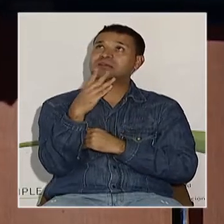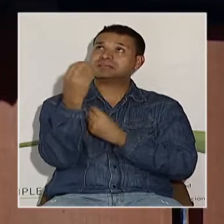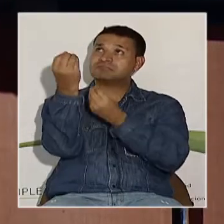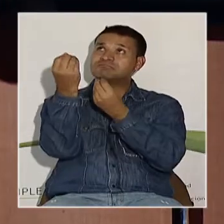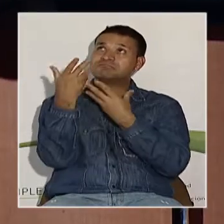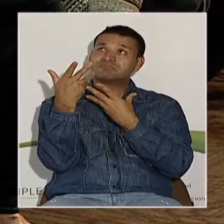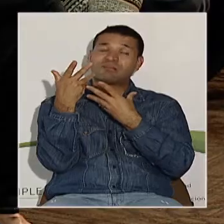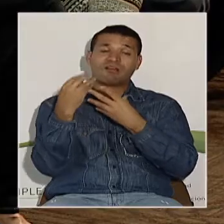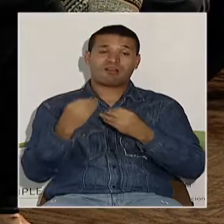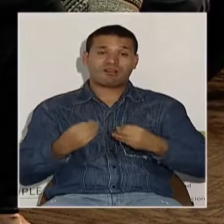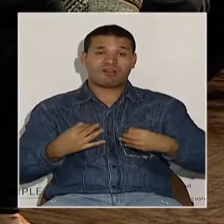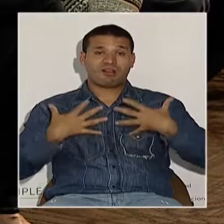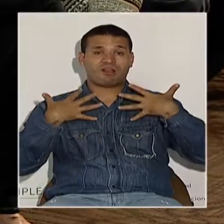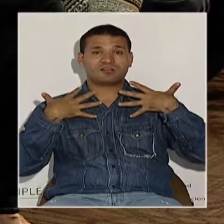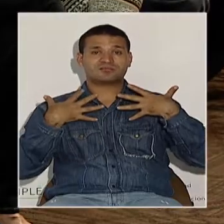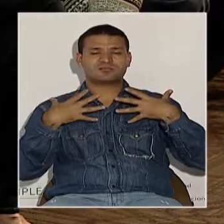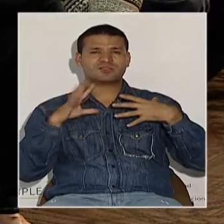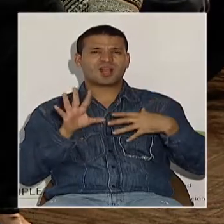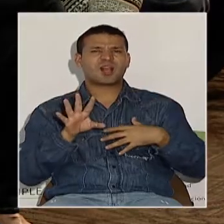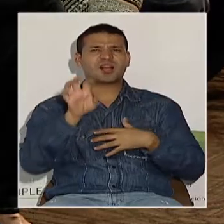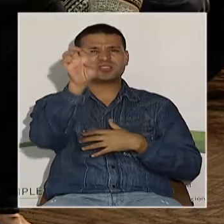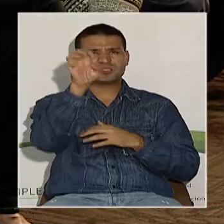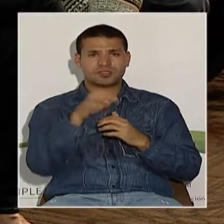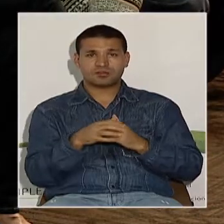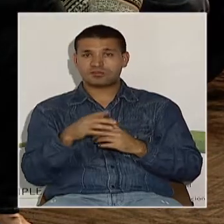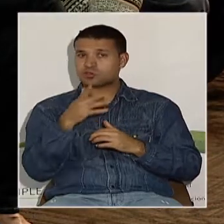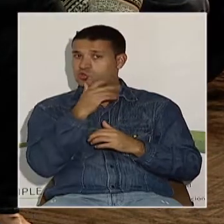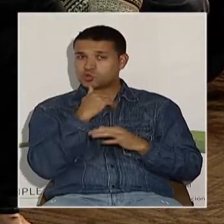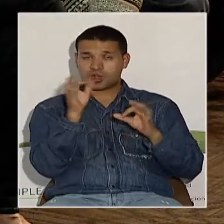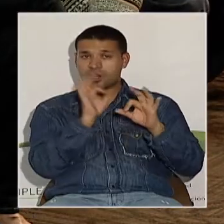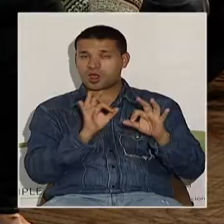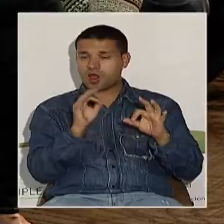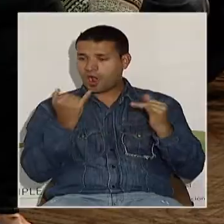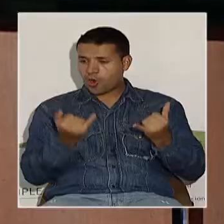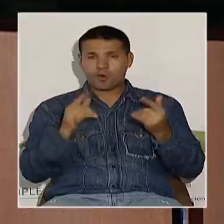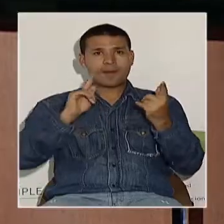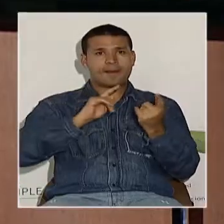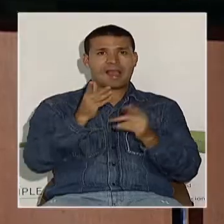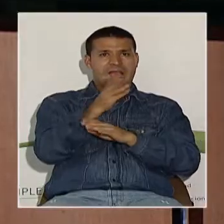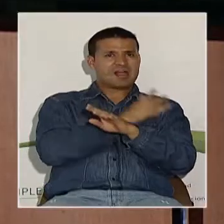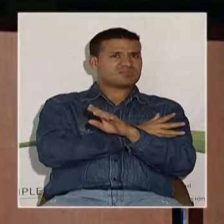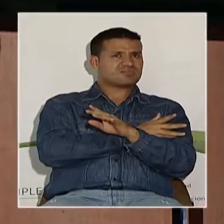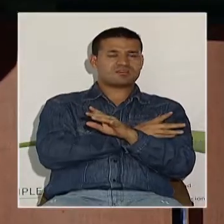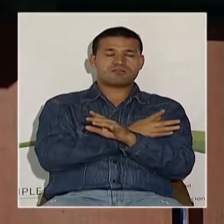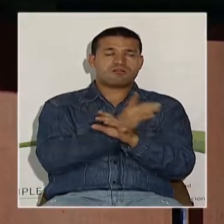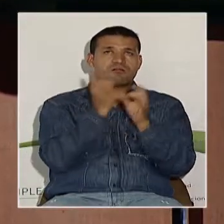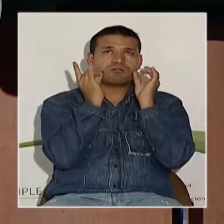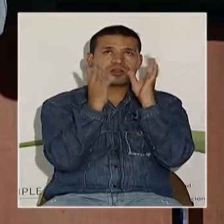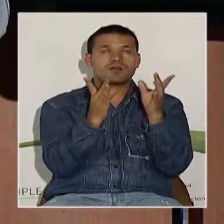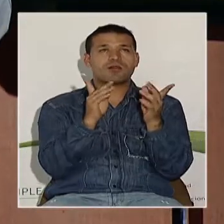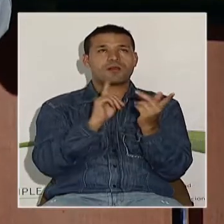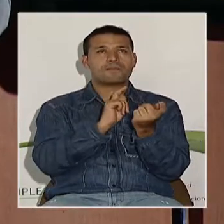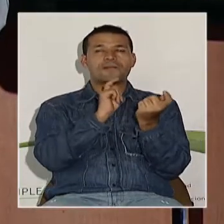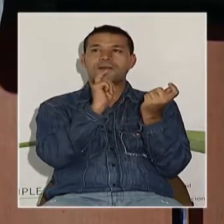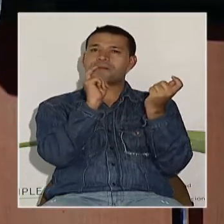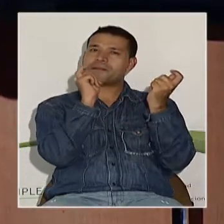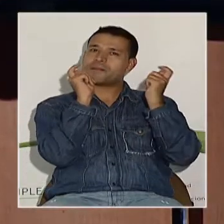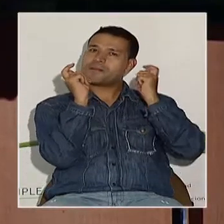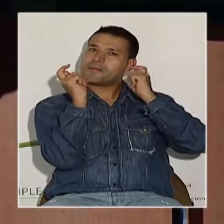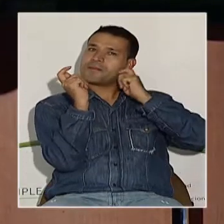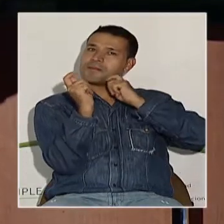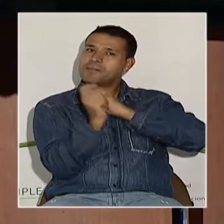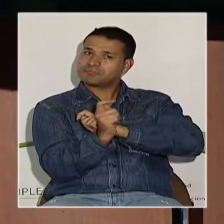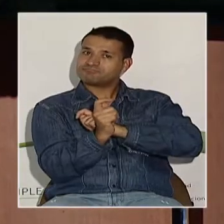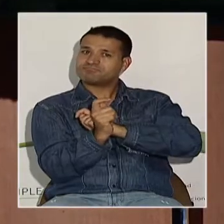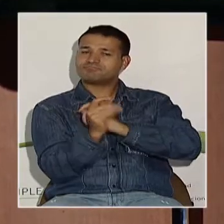enfermedad. Si no hubiera llegado esta enfermedad, yo no sería el que soy ahora. Y para mí la gran frase, que trato de no decirla,